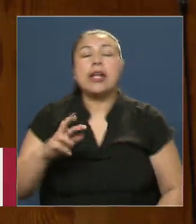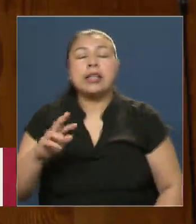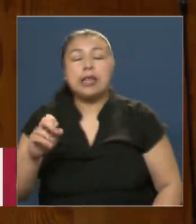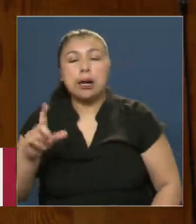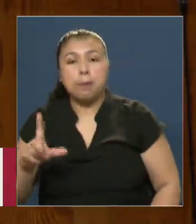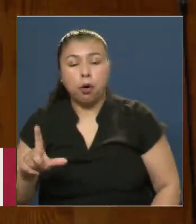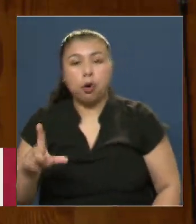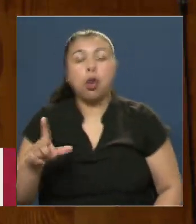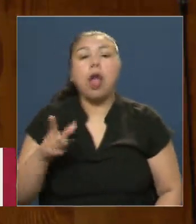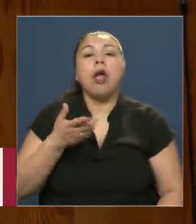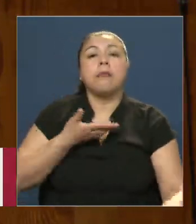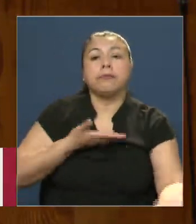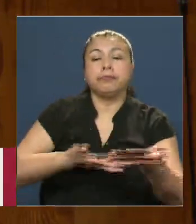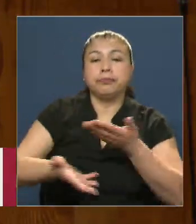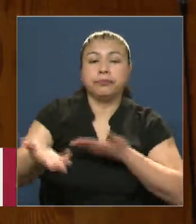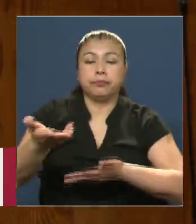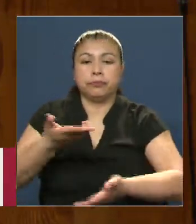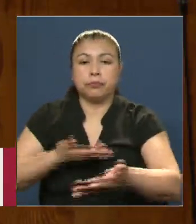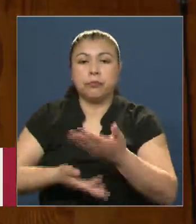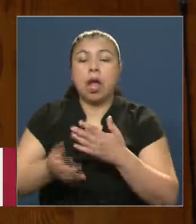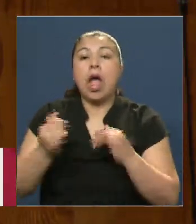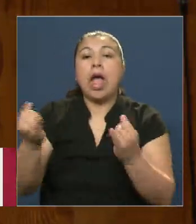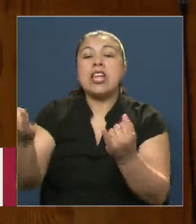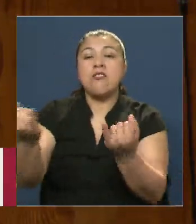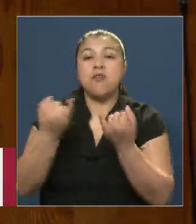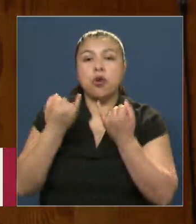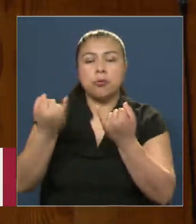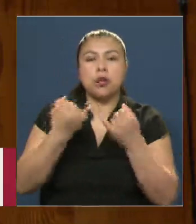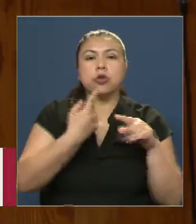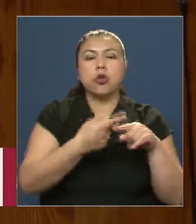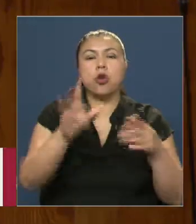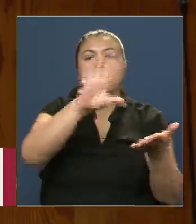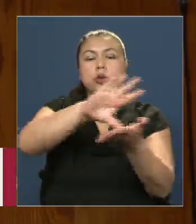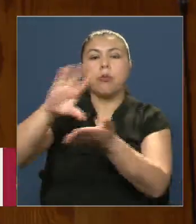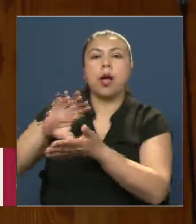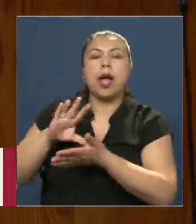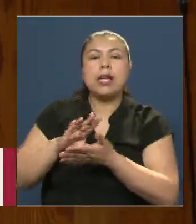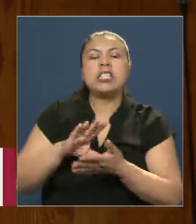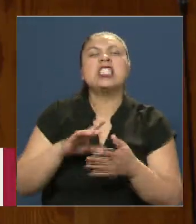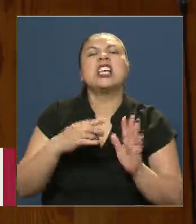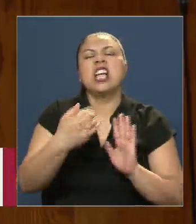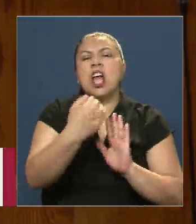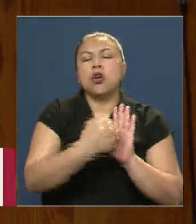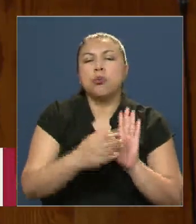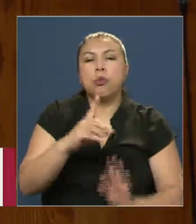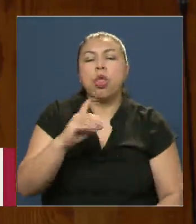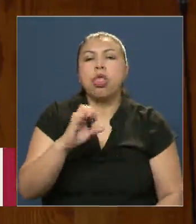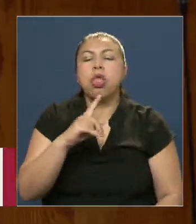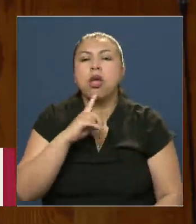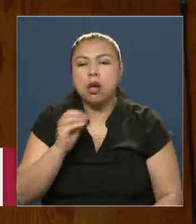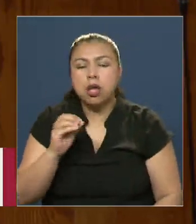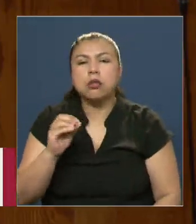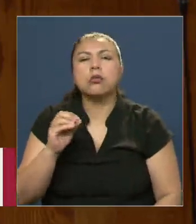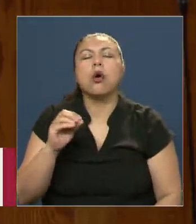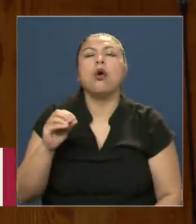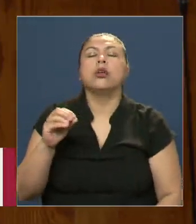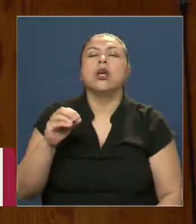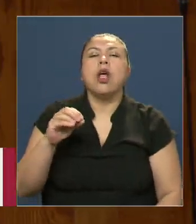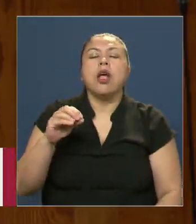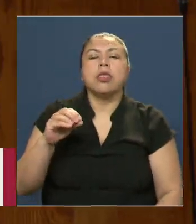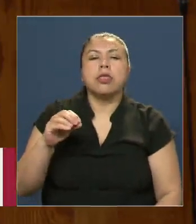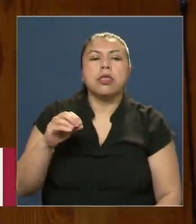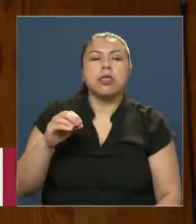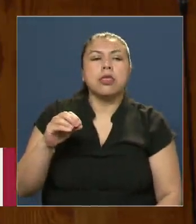través del intercambio y acceso a información sobre delitos y responsables de estas acciones.